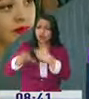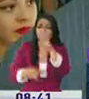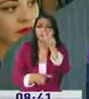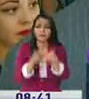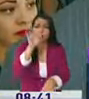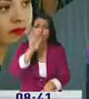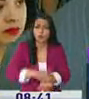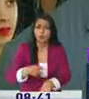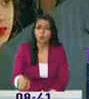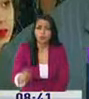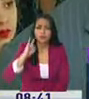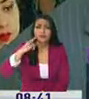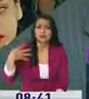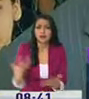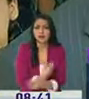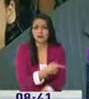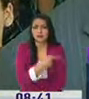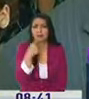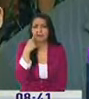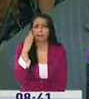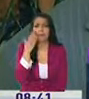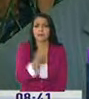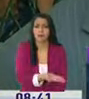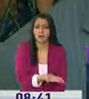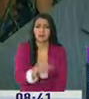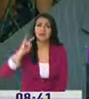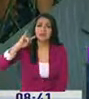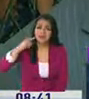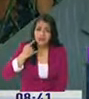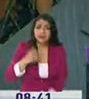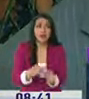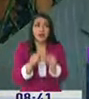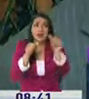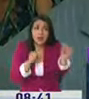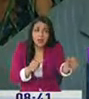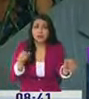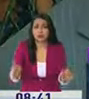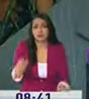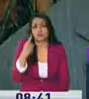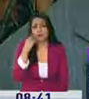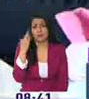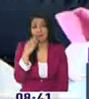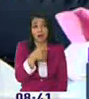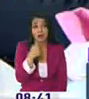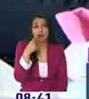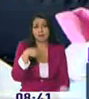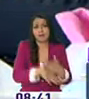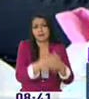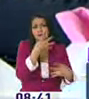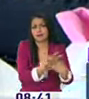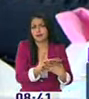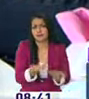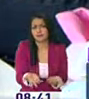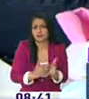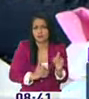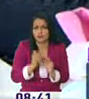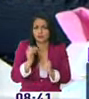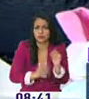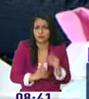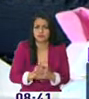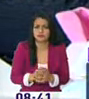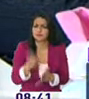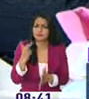que este hecho se haya realizado y se haya hecho realidad esto, de que una niña esté injustamente separada de su familia. Este caso se remonta al 21